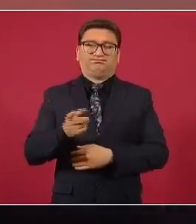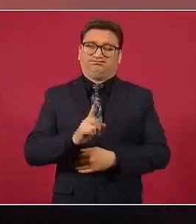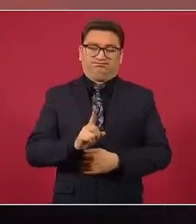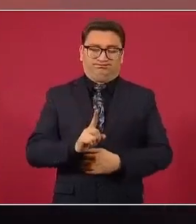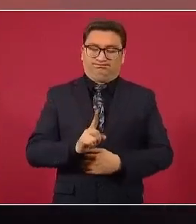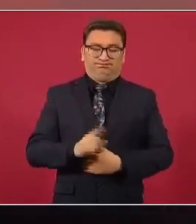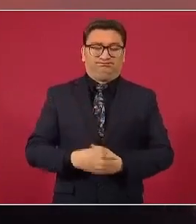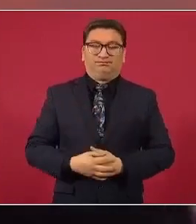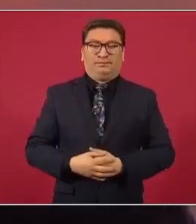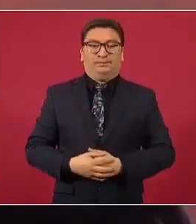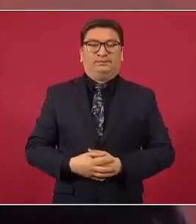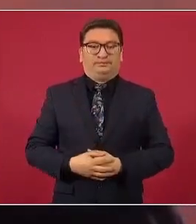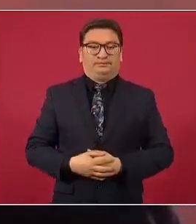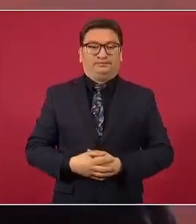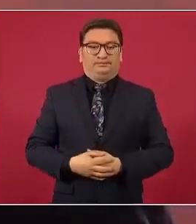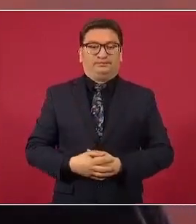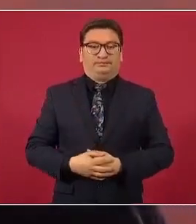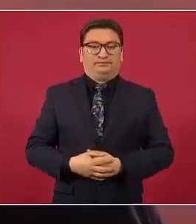sino que